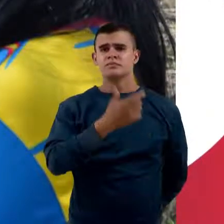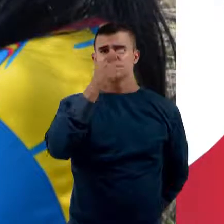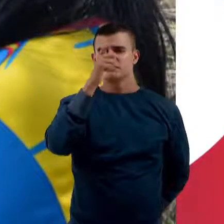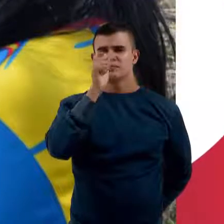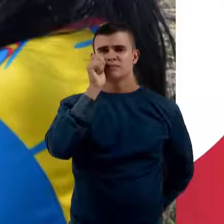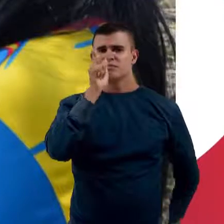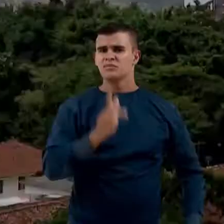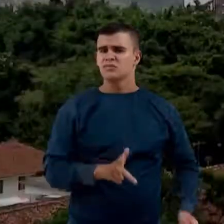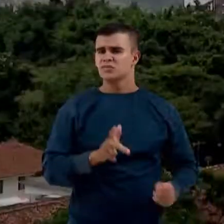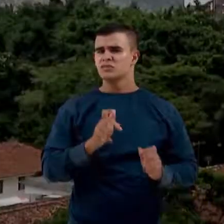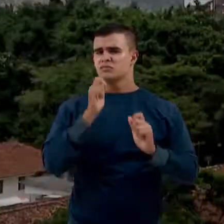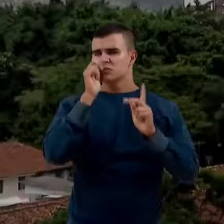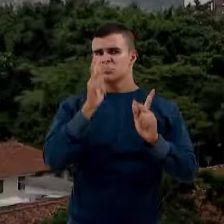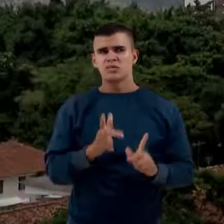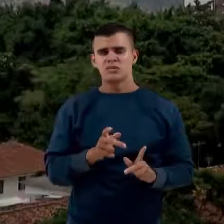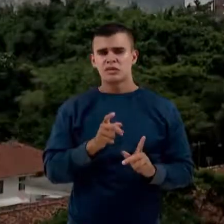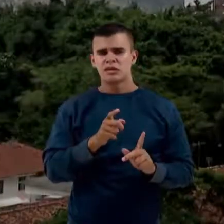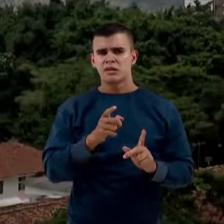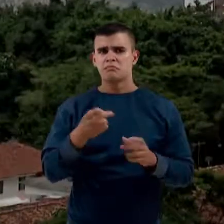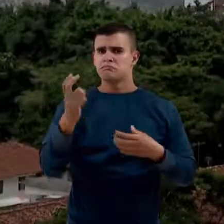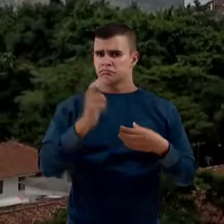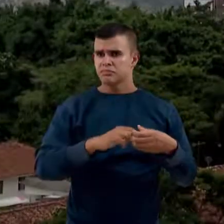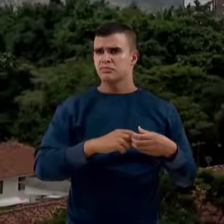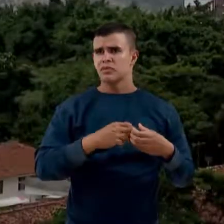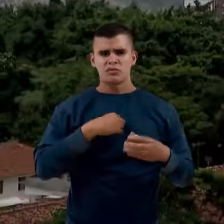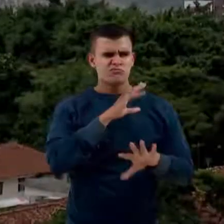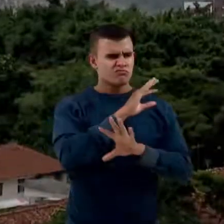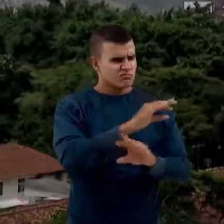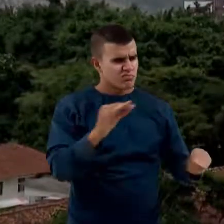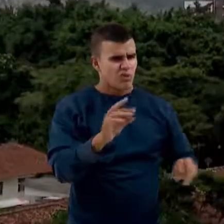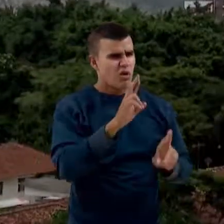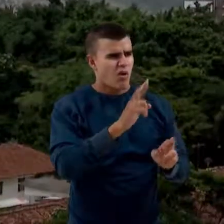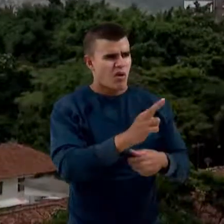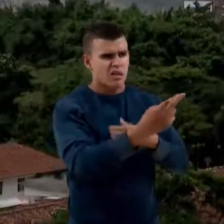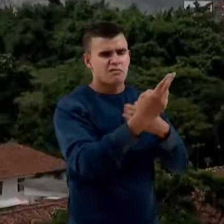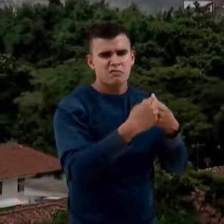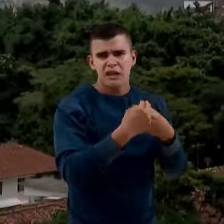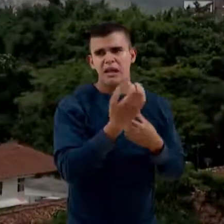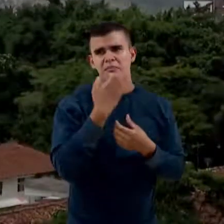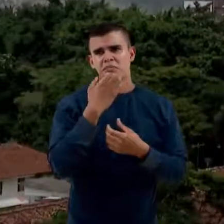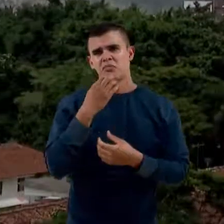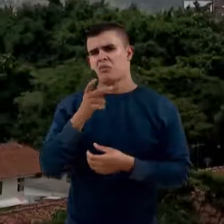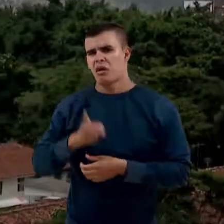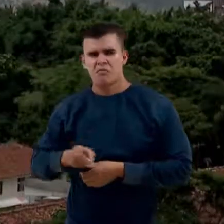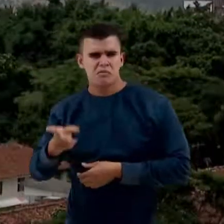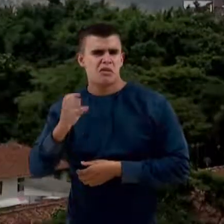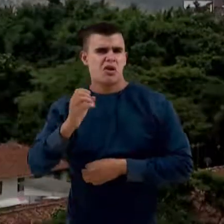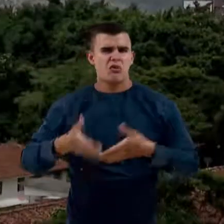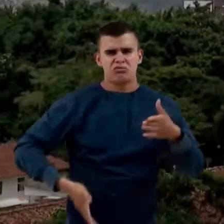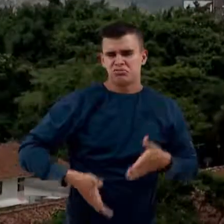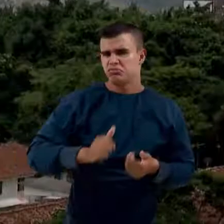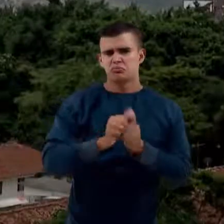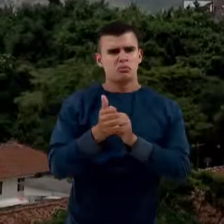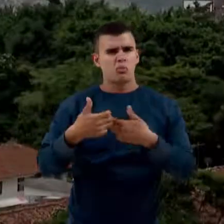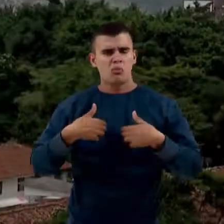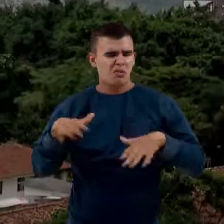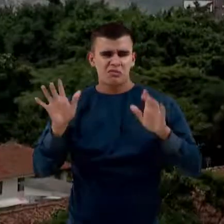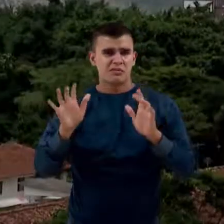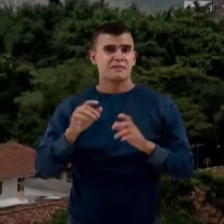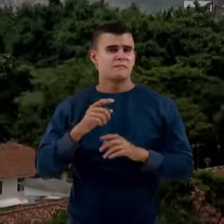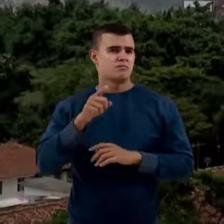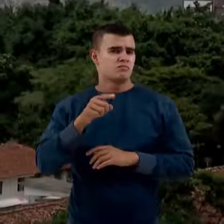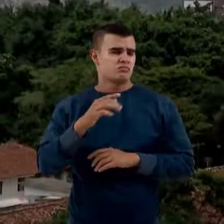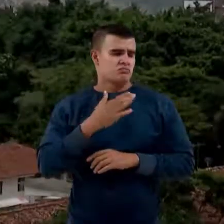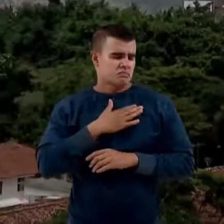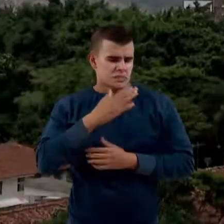física, la que sea, así sea caminar. Entonces creímos que hacer una actividad que podría durar un poco más de un día